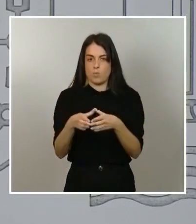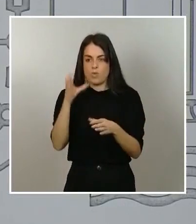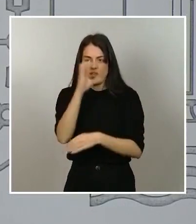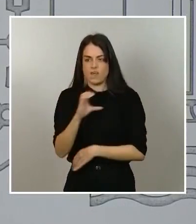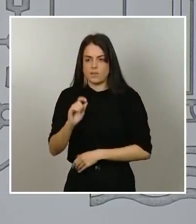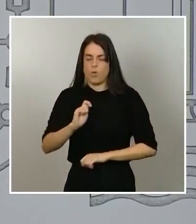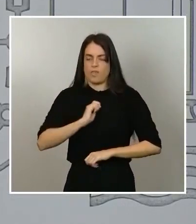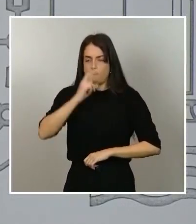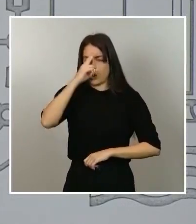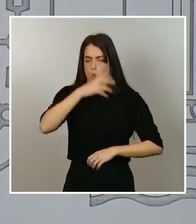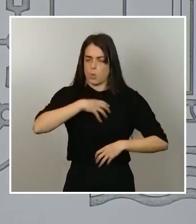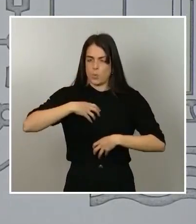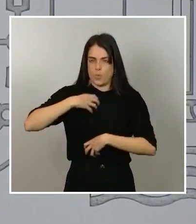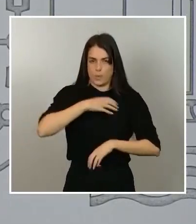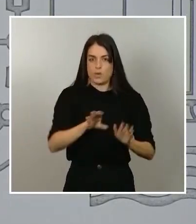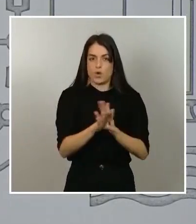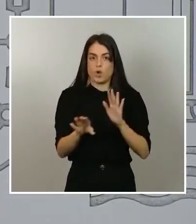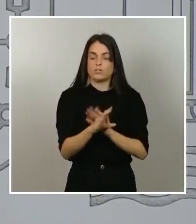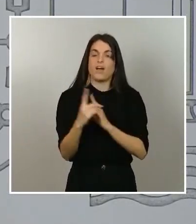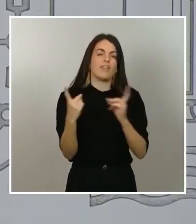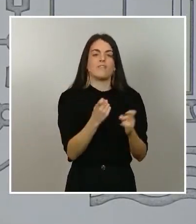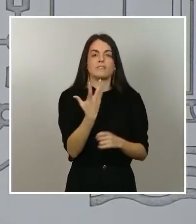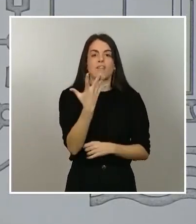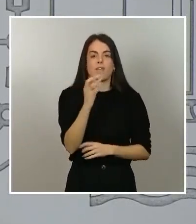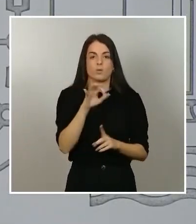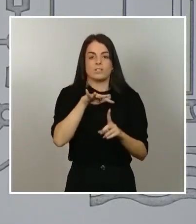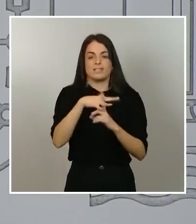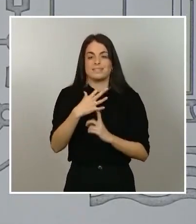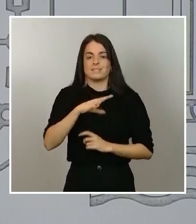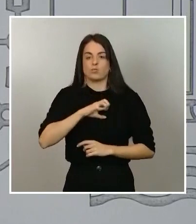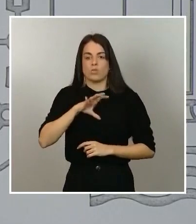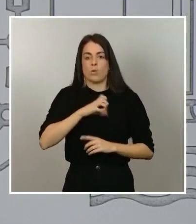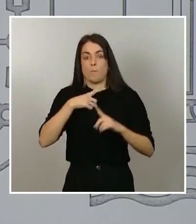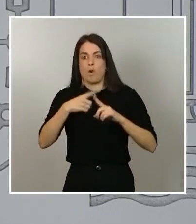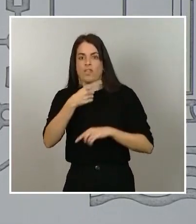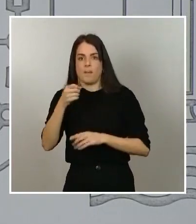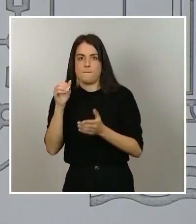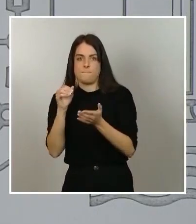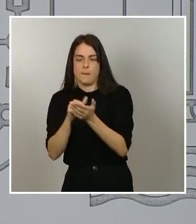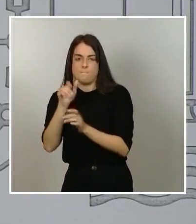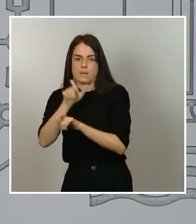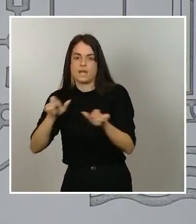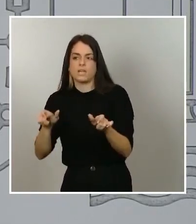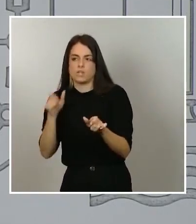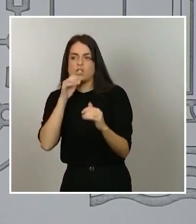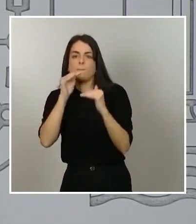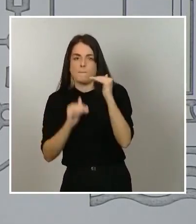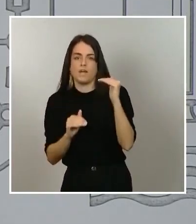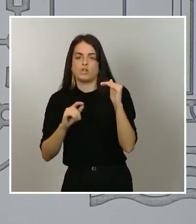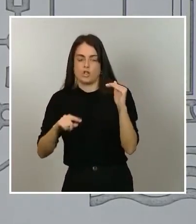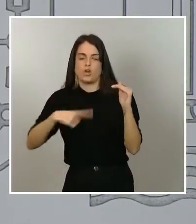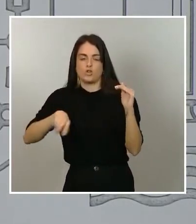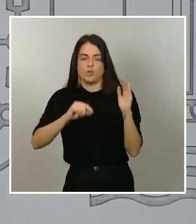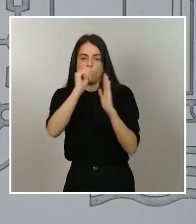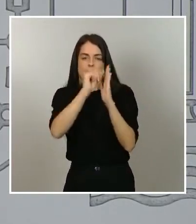en cifras por debajo de los 50 casos por 100.000 habitantes, no podremos tomar medidas de relajación que hagan